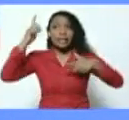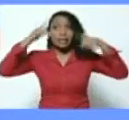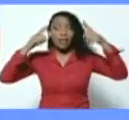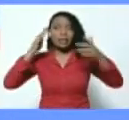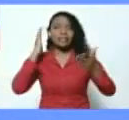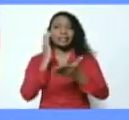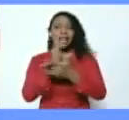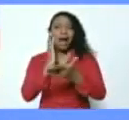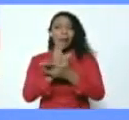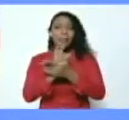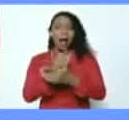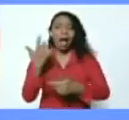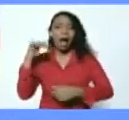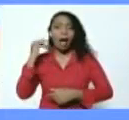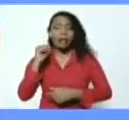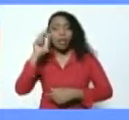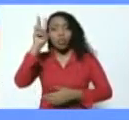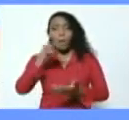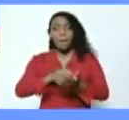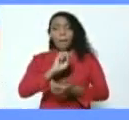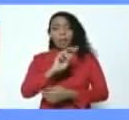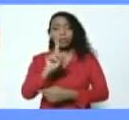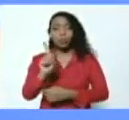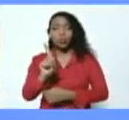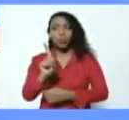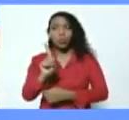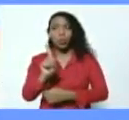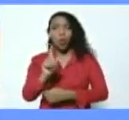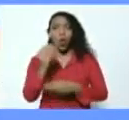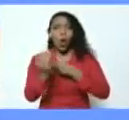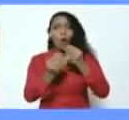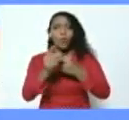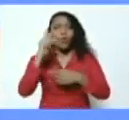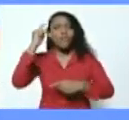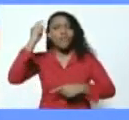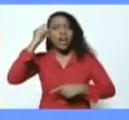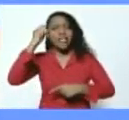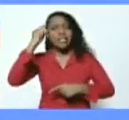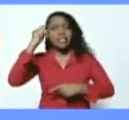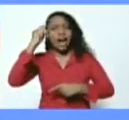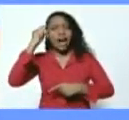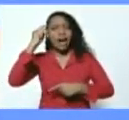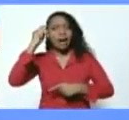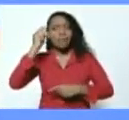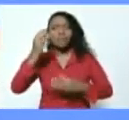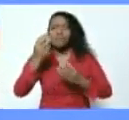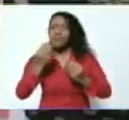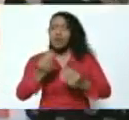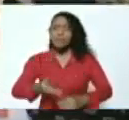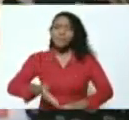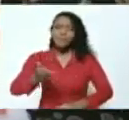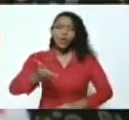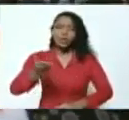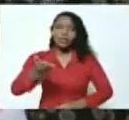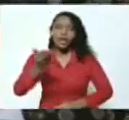tuvo al 2021 como una fecha muy